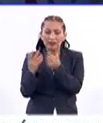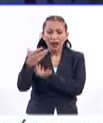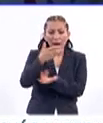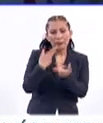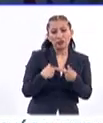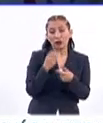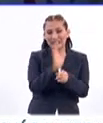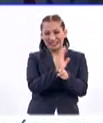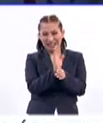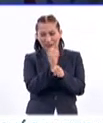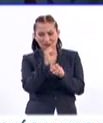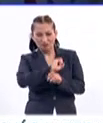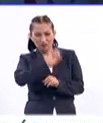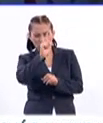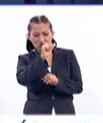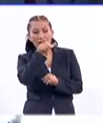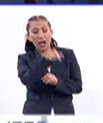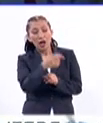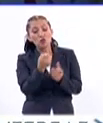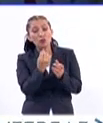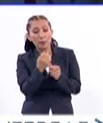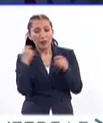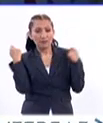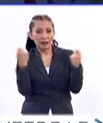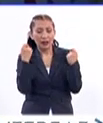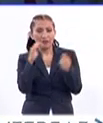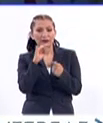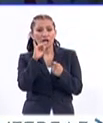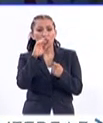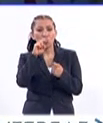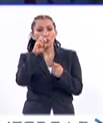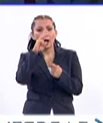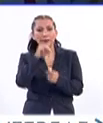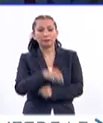público y cineastas complementarán la 9ª edición del FICUNAM.